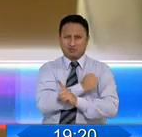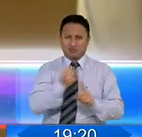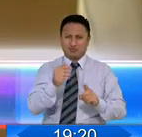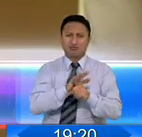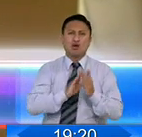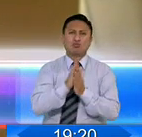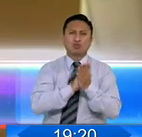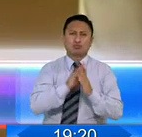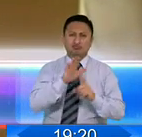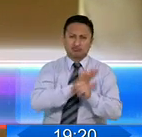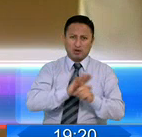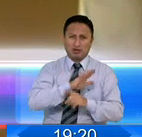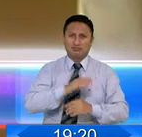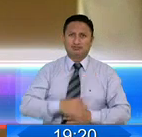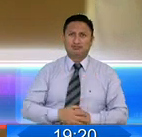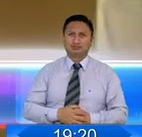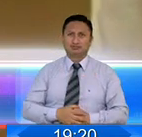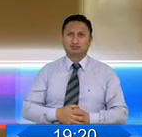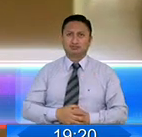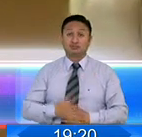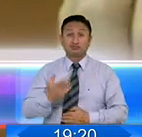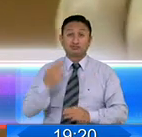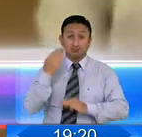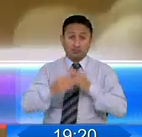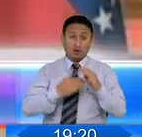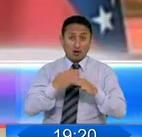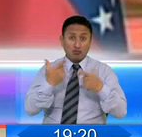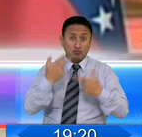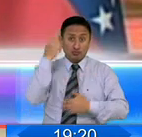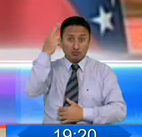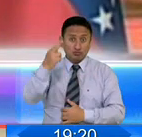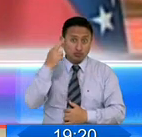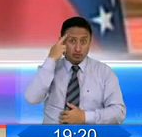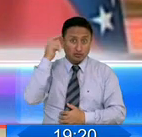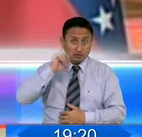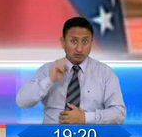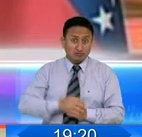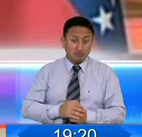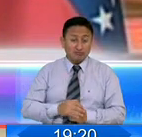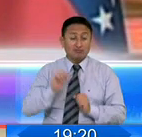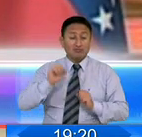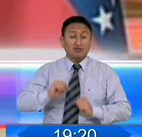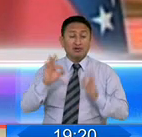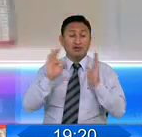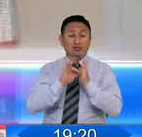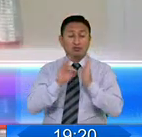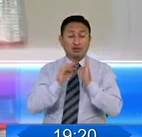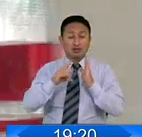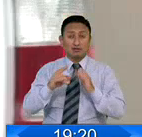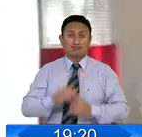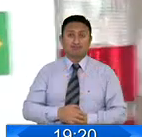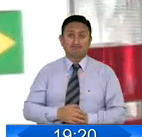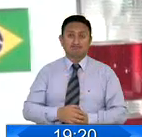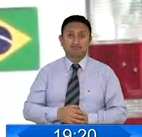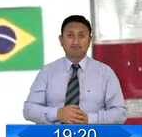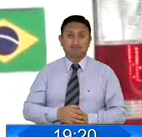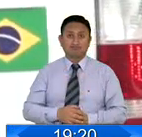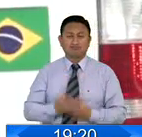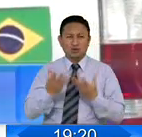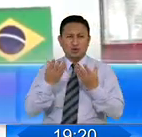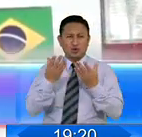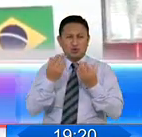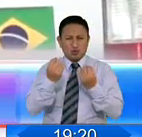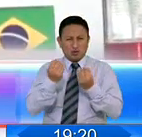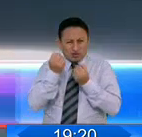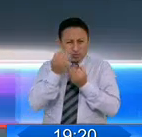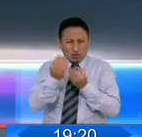Tremendo abusador. El mundo tiene que reflexionar sobre los abusos de las redes sociales. Pues ante la avalancha de información durante la